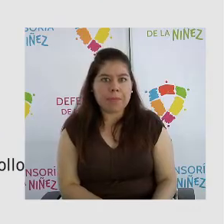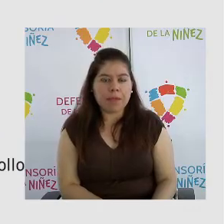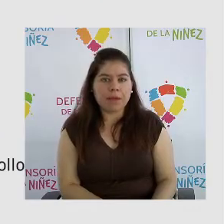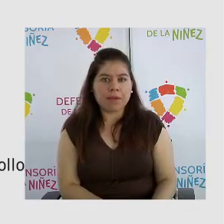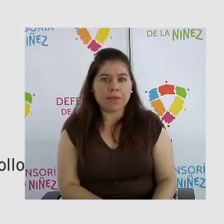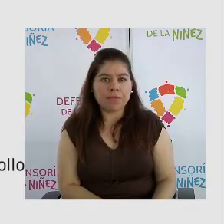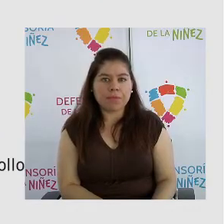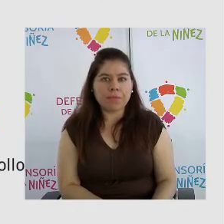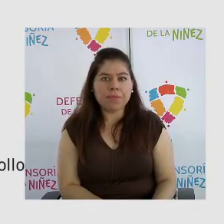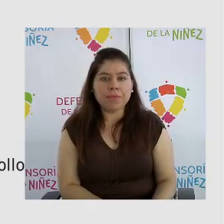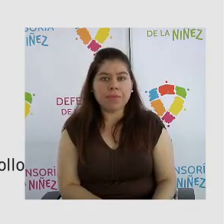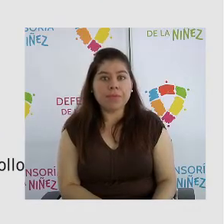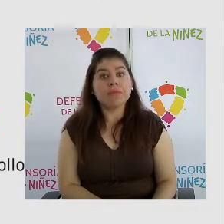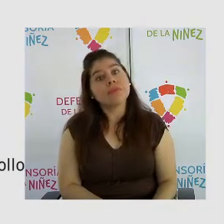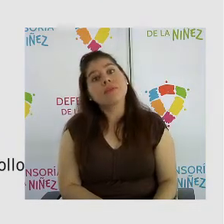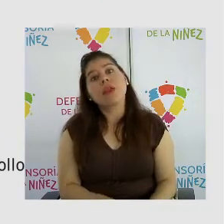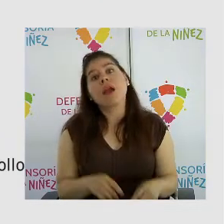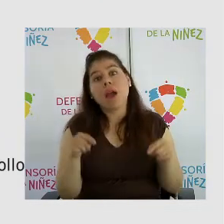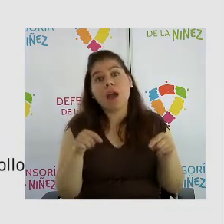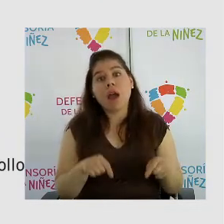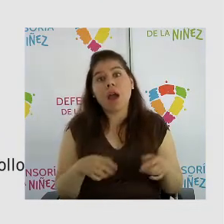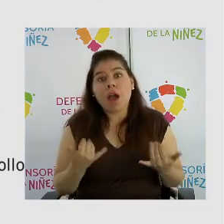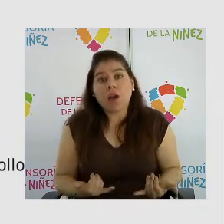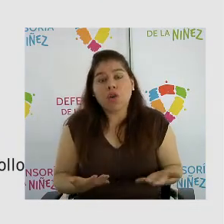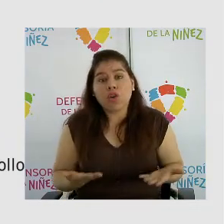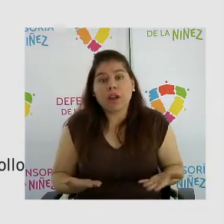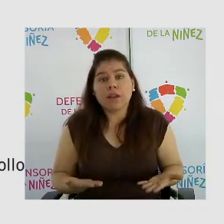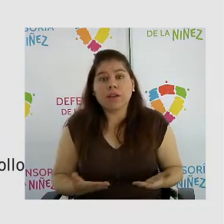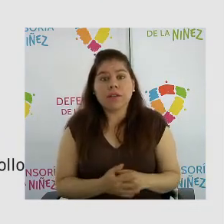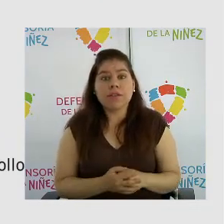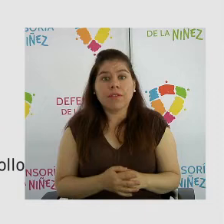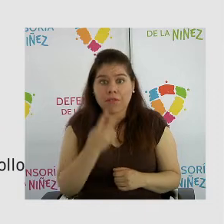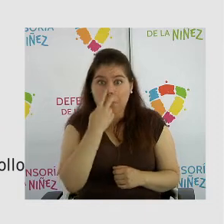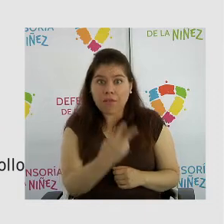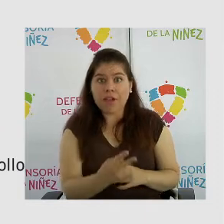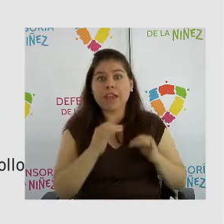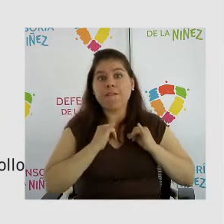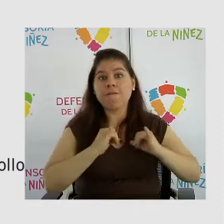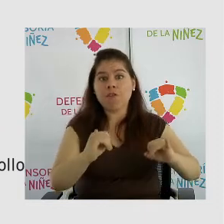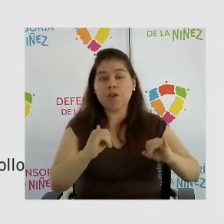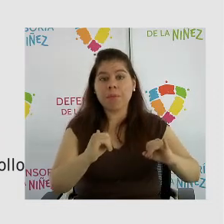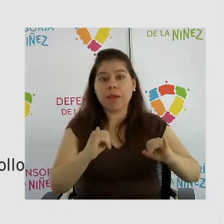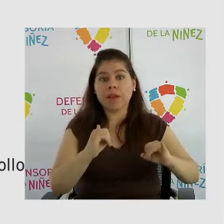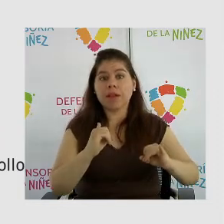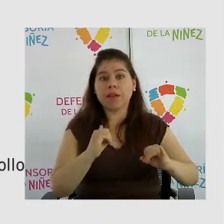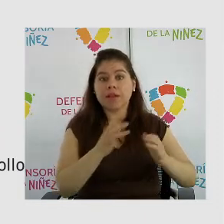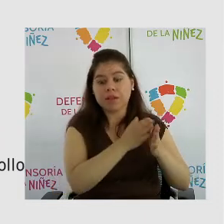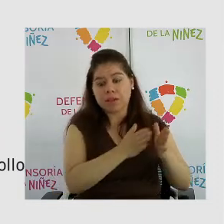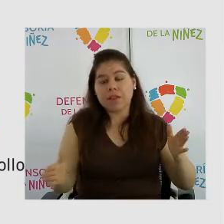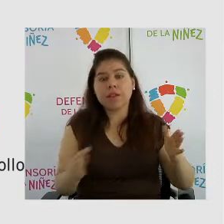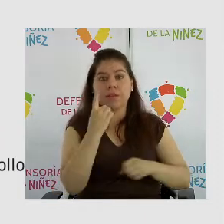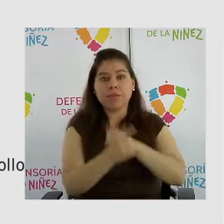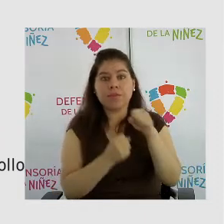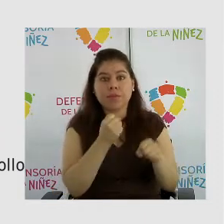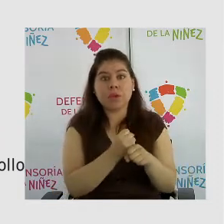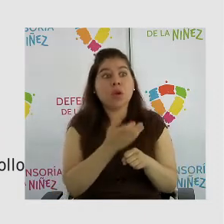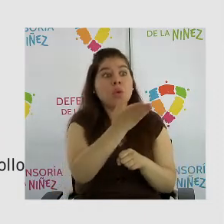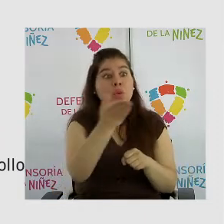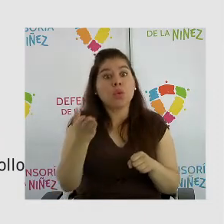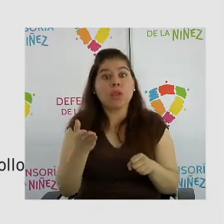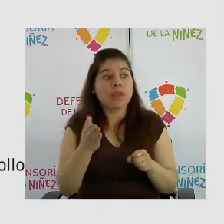Ahora vamos a abordar lo que tiene que ver con el informe anual, que es este informe que ustedes van a poder llevarse. Hay